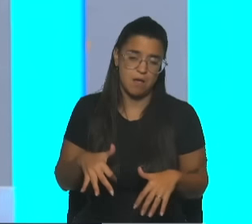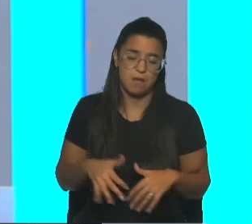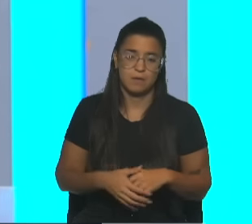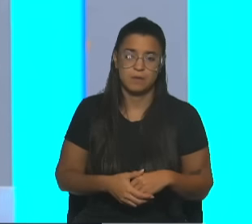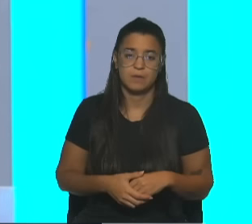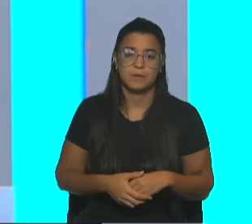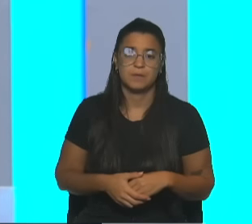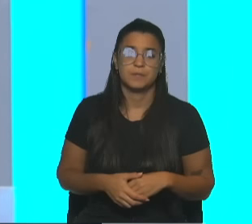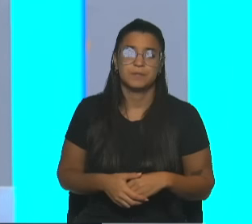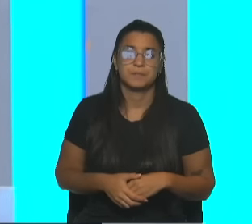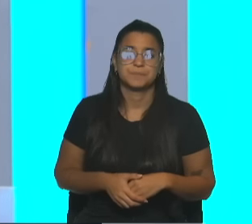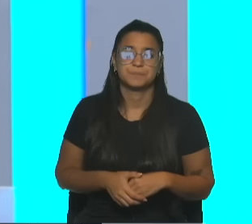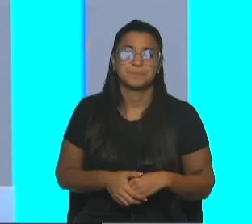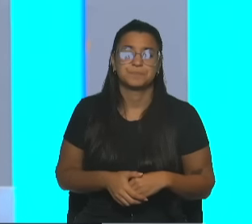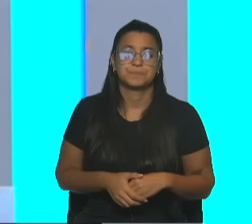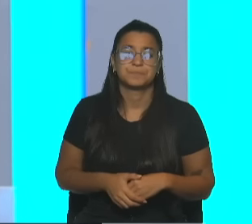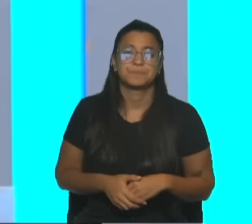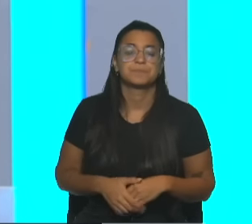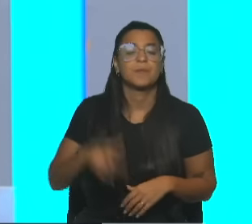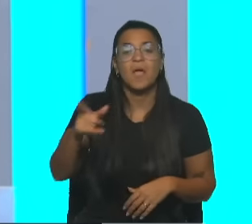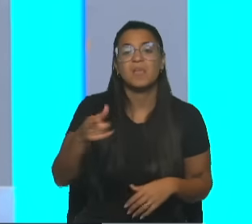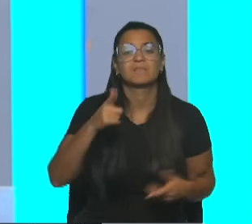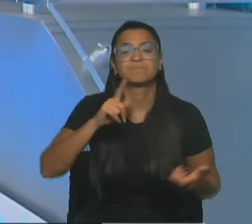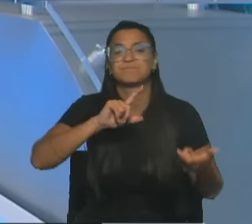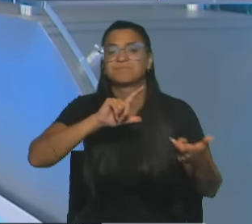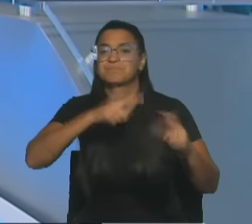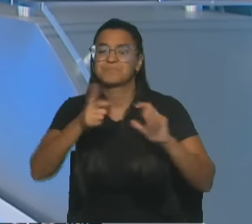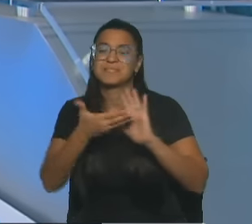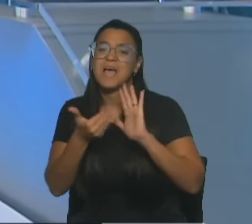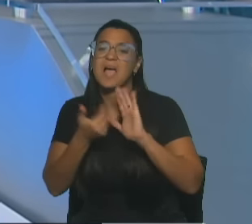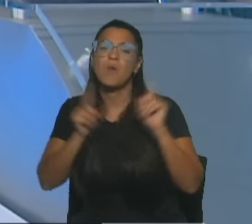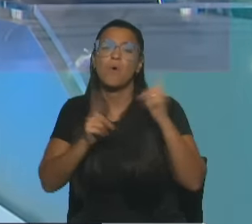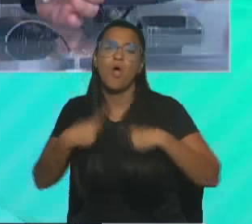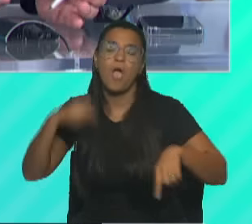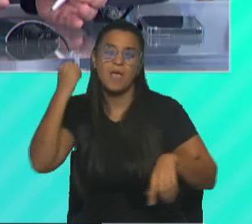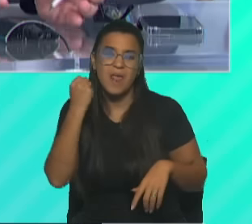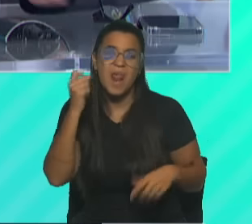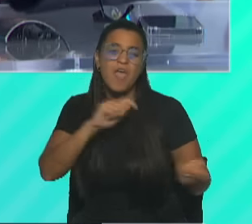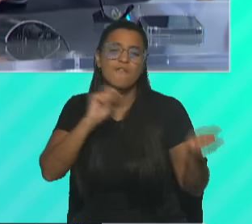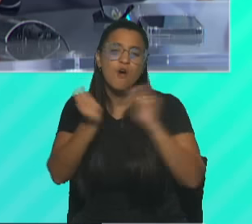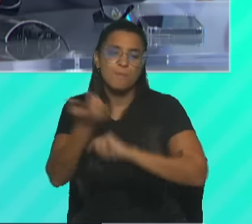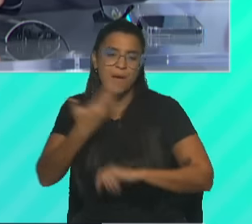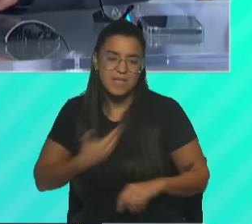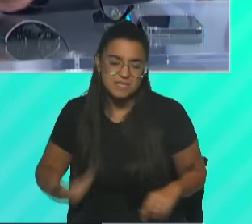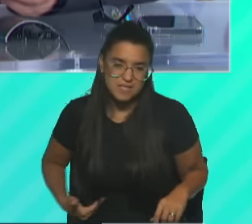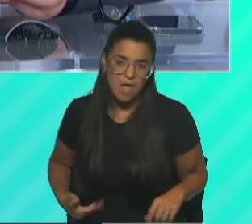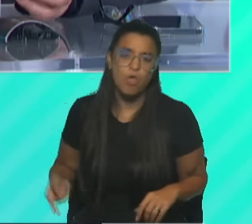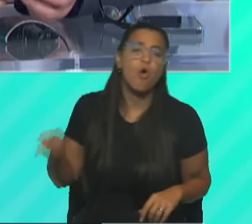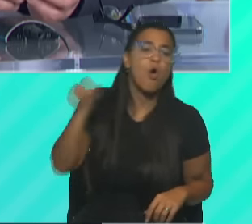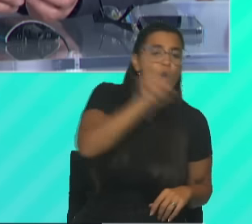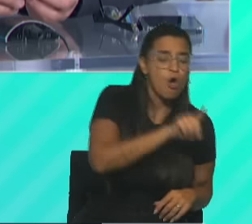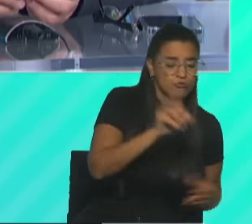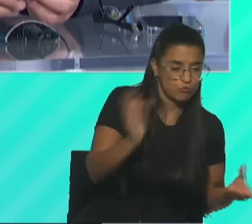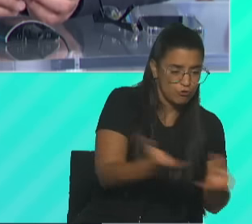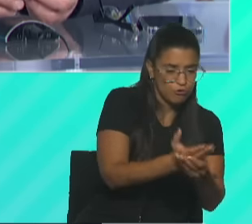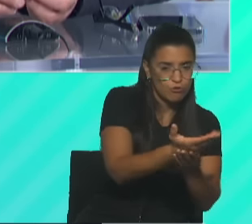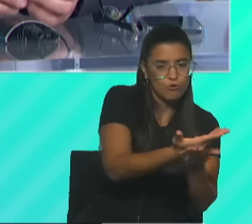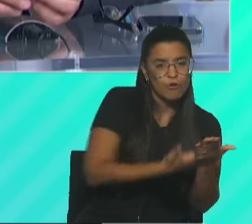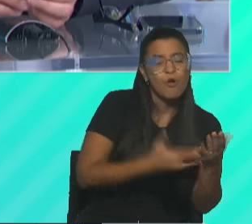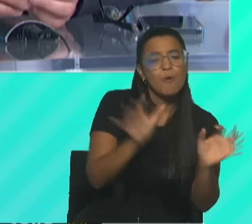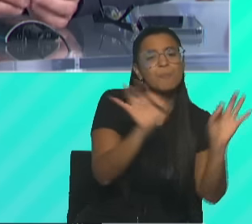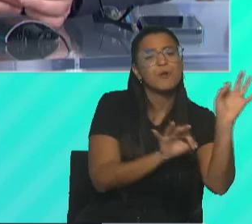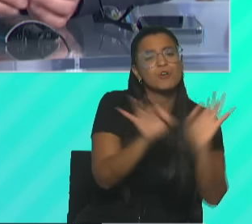eh lo que es este la desregulación económica y la reforma del estado en parte el otro lo complementa con el